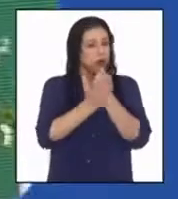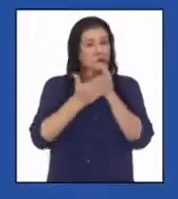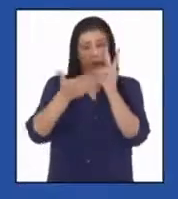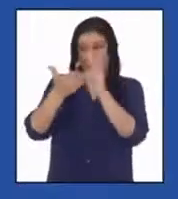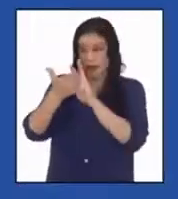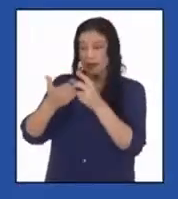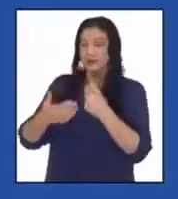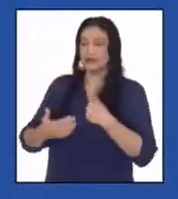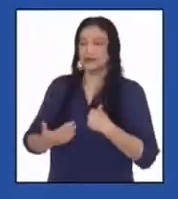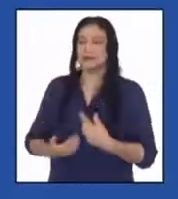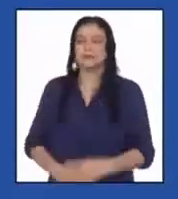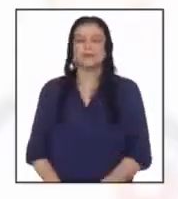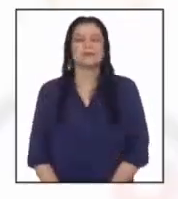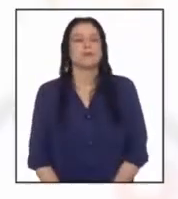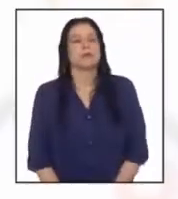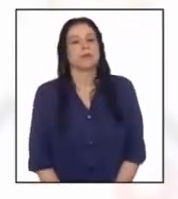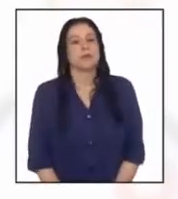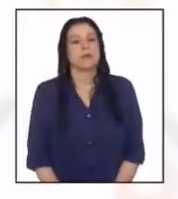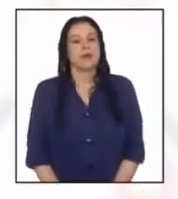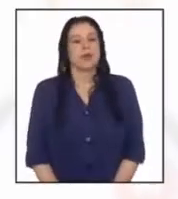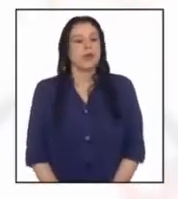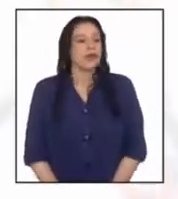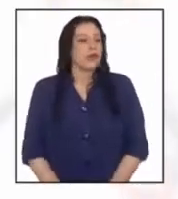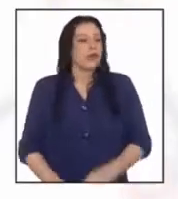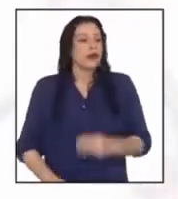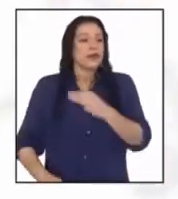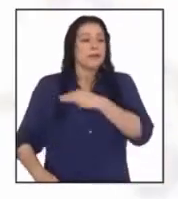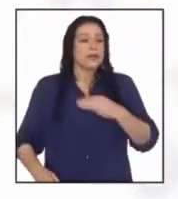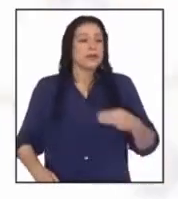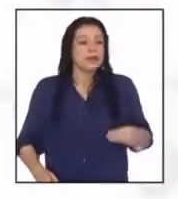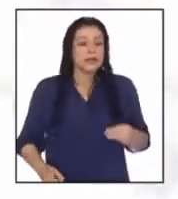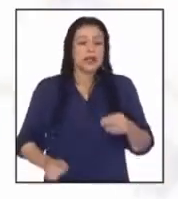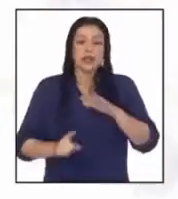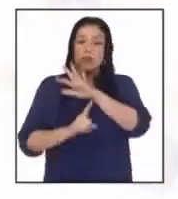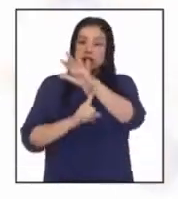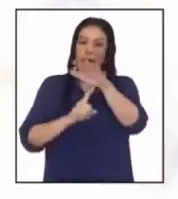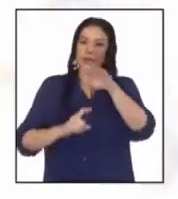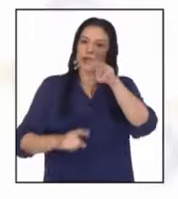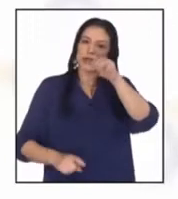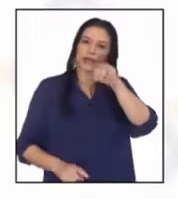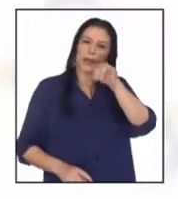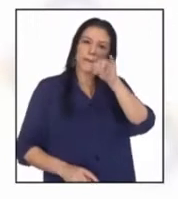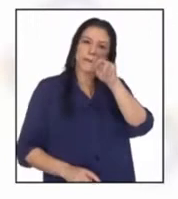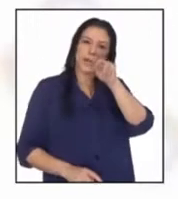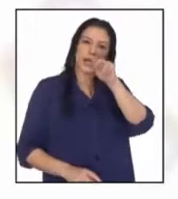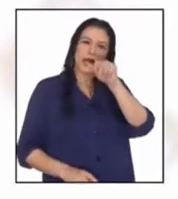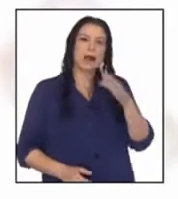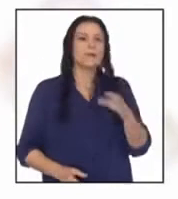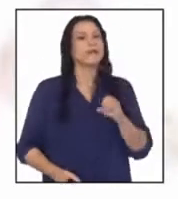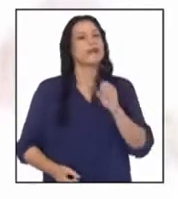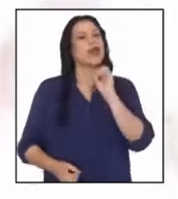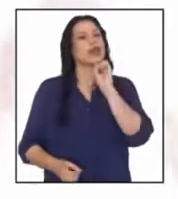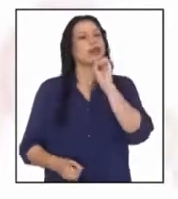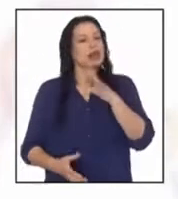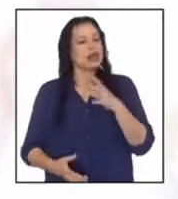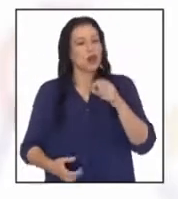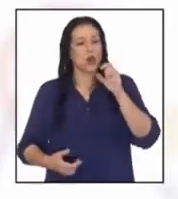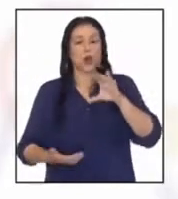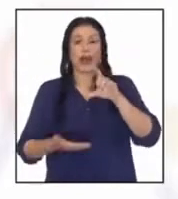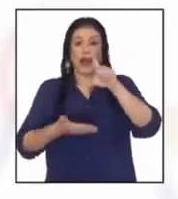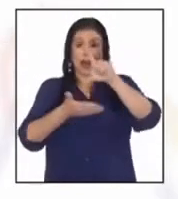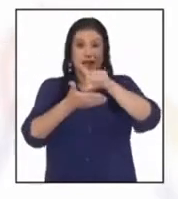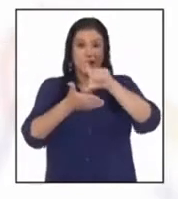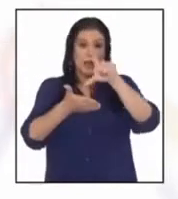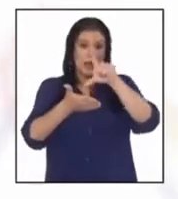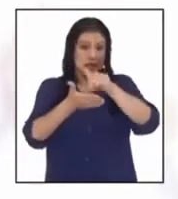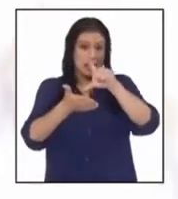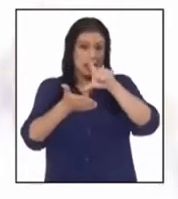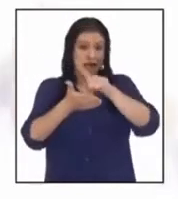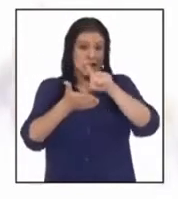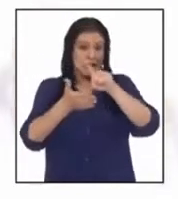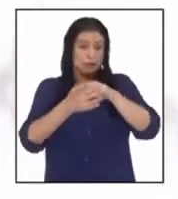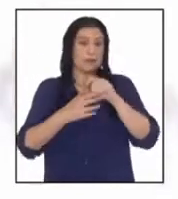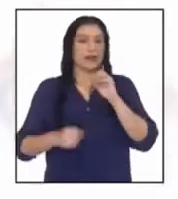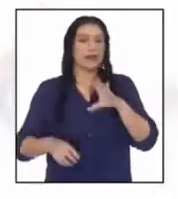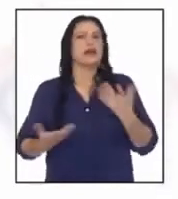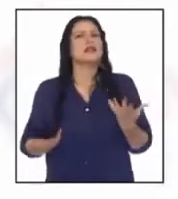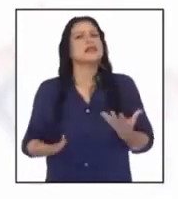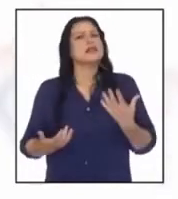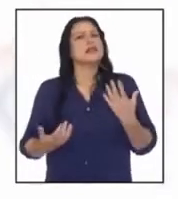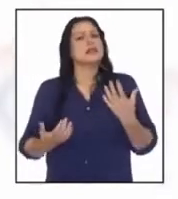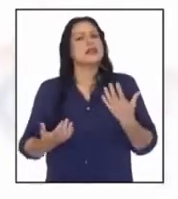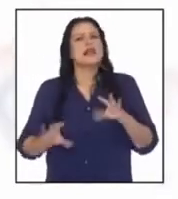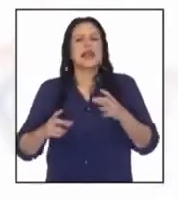Claro, profesora. El Ministerio del Ambiente, MINAM, informó que la capital peruana, considerada la 8ª ciudad